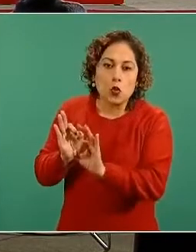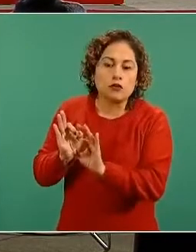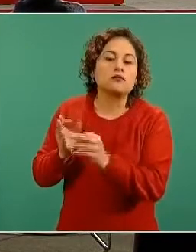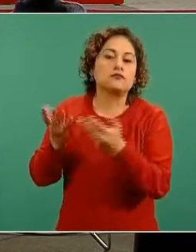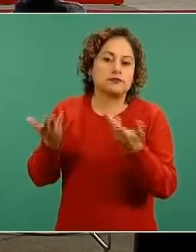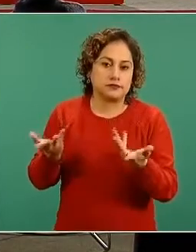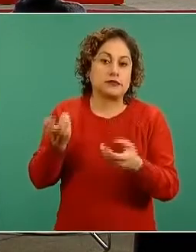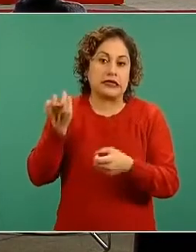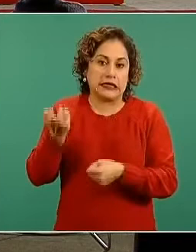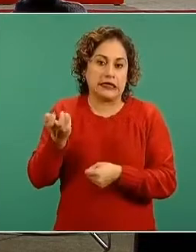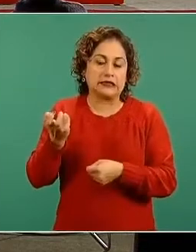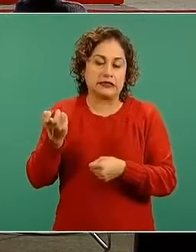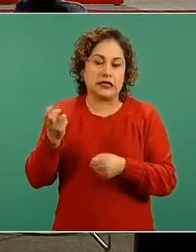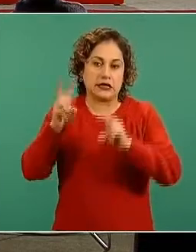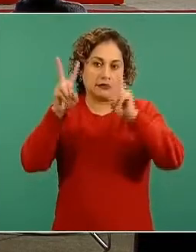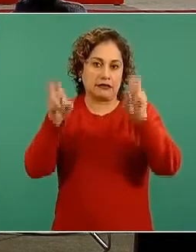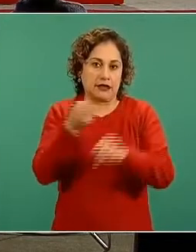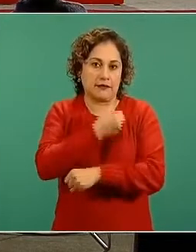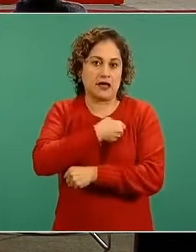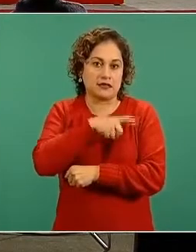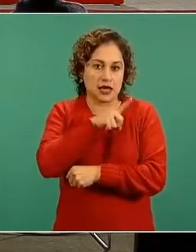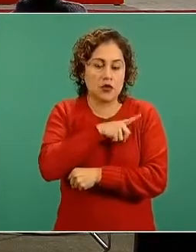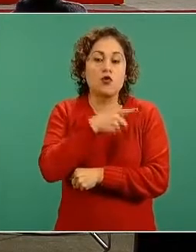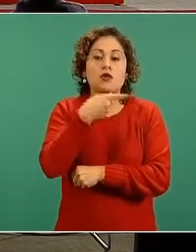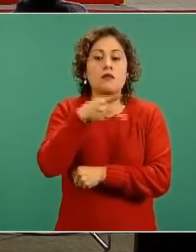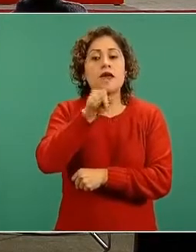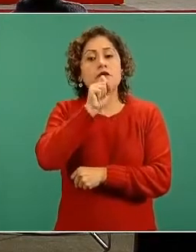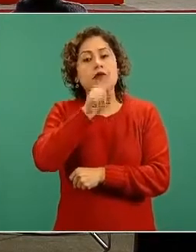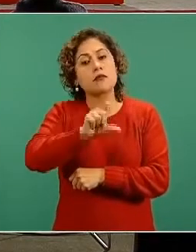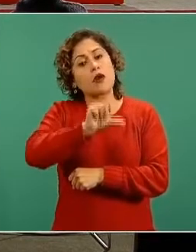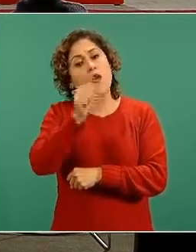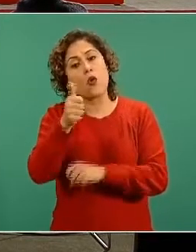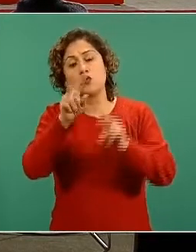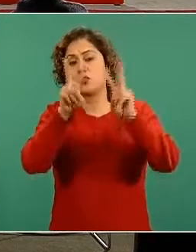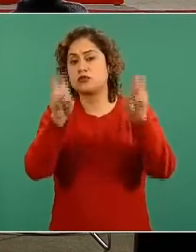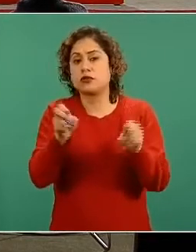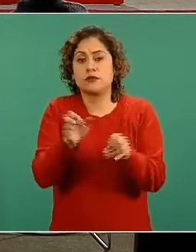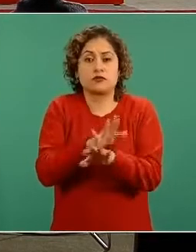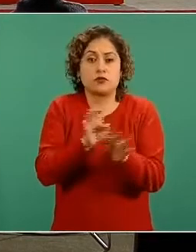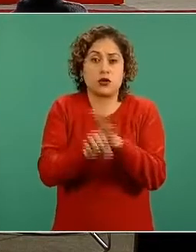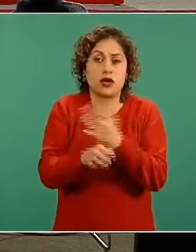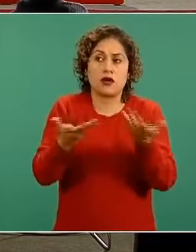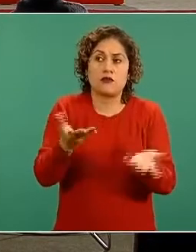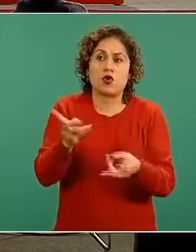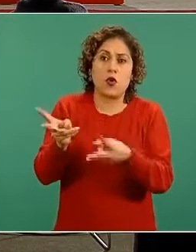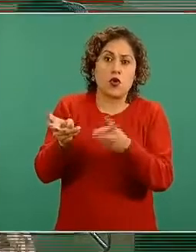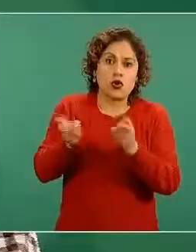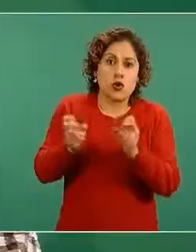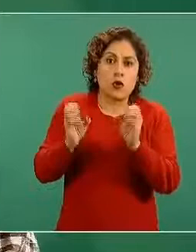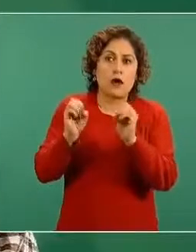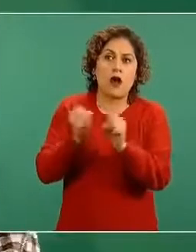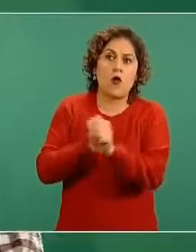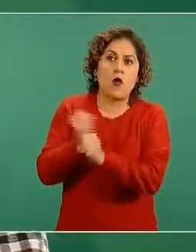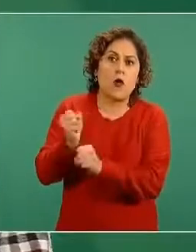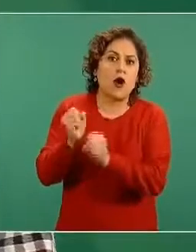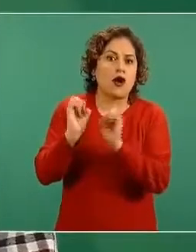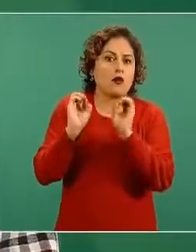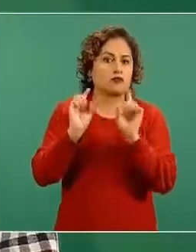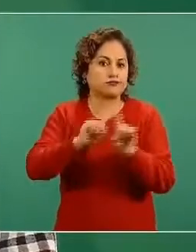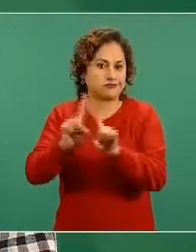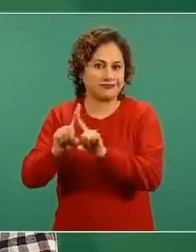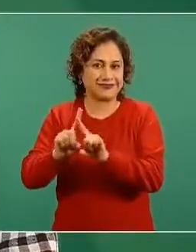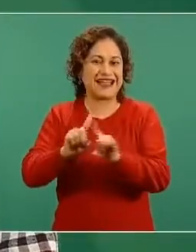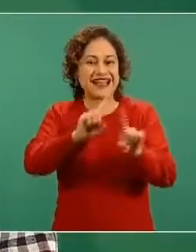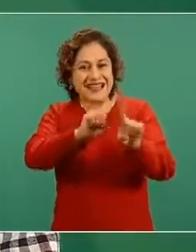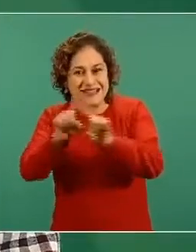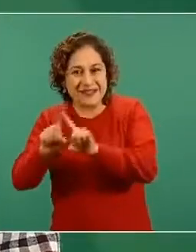el tema de que sean víctimas de extorsión y de distintos tipos de abusos. Las áreas responsables de esto, el